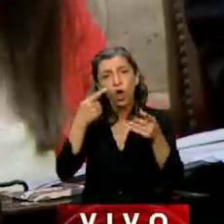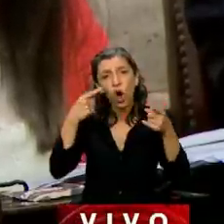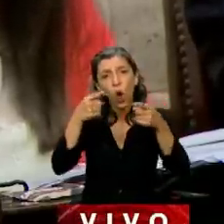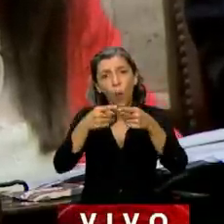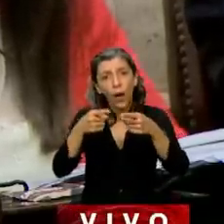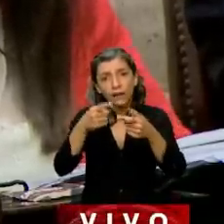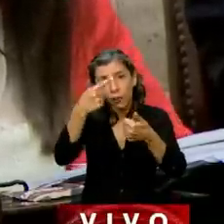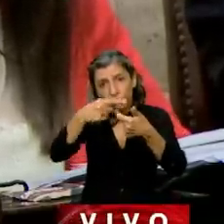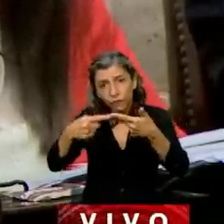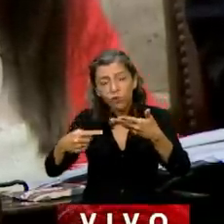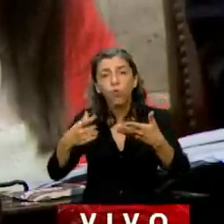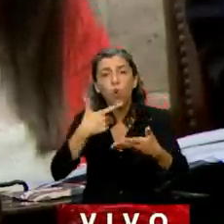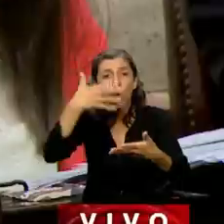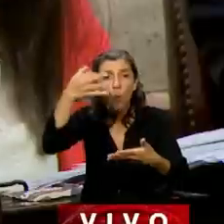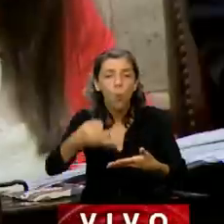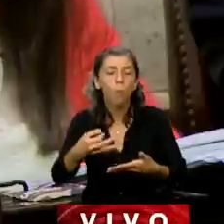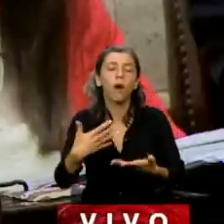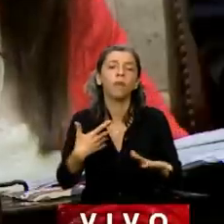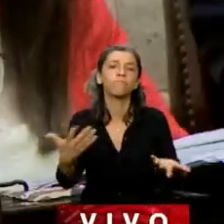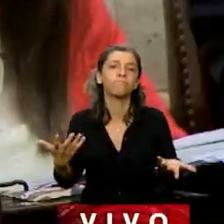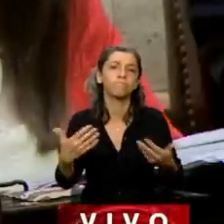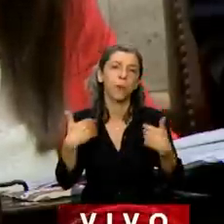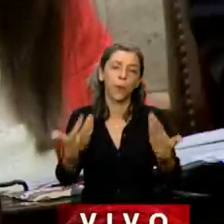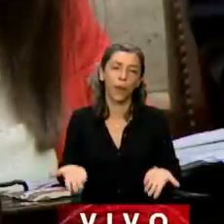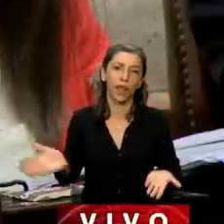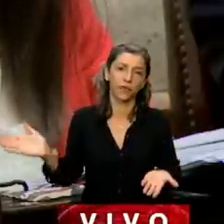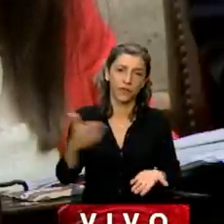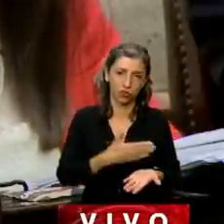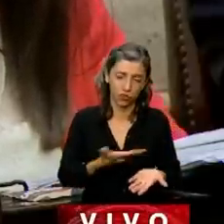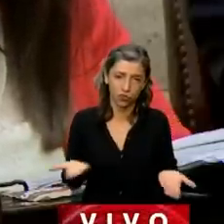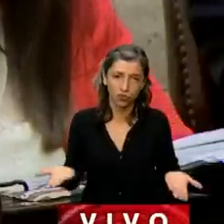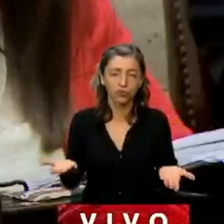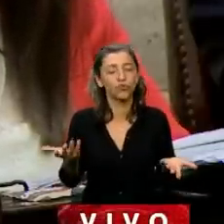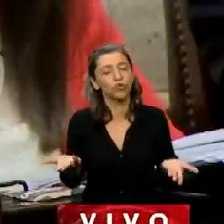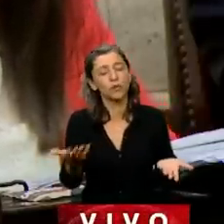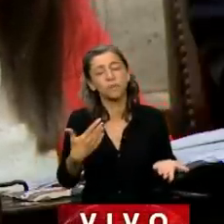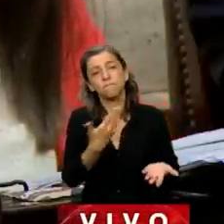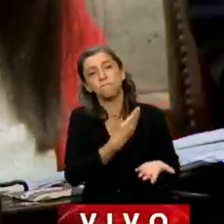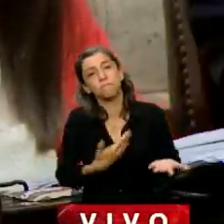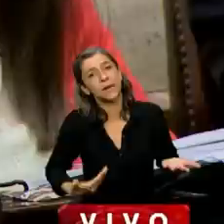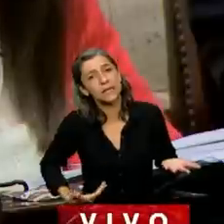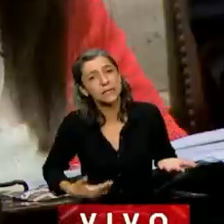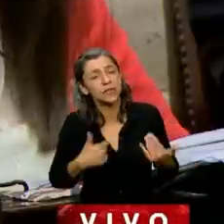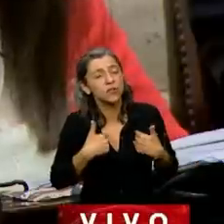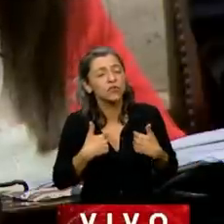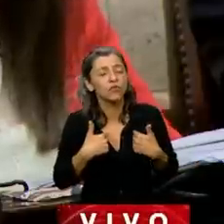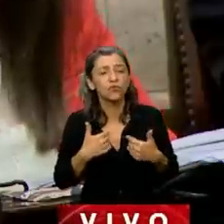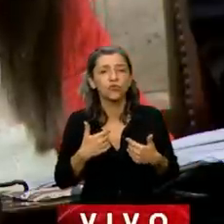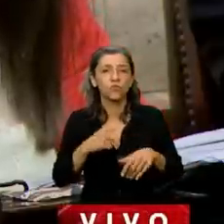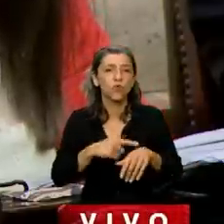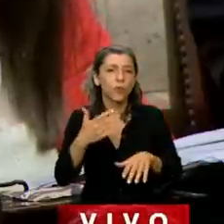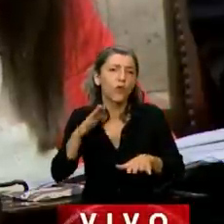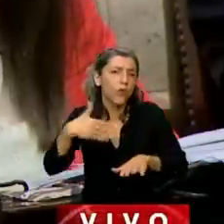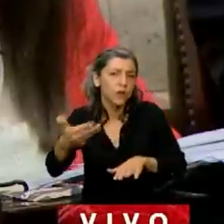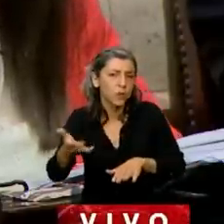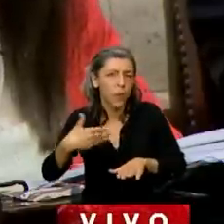eso, el otro día en la Comisión de Relaciones Exteriores, señora Presidente, yo hice una moción, que después la vamos a